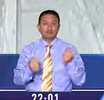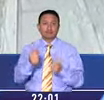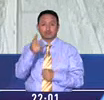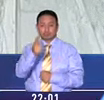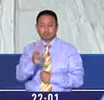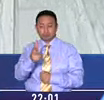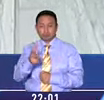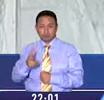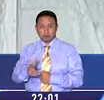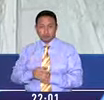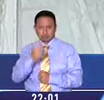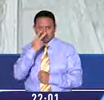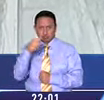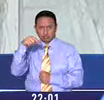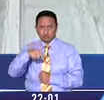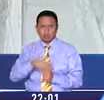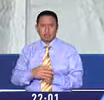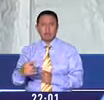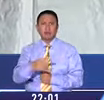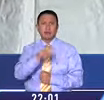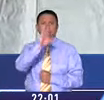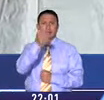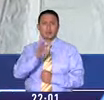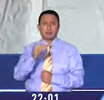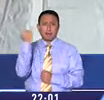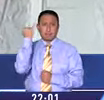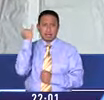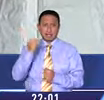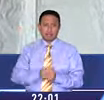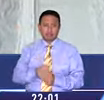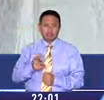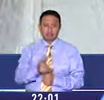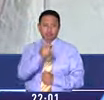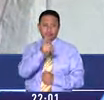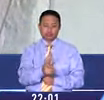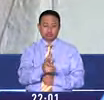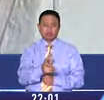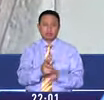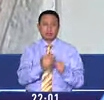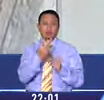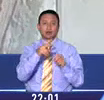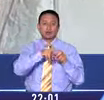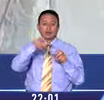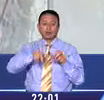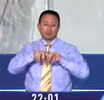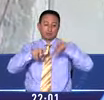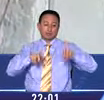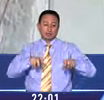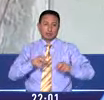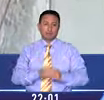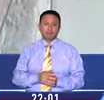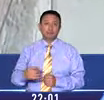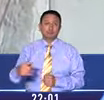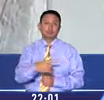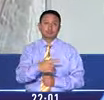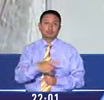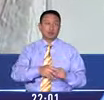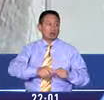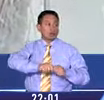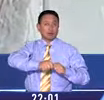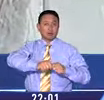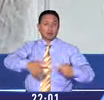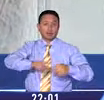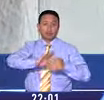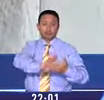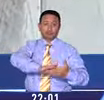estacionados cuando se observa el transitar de esta camioneta verde. Se detiene y se bajan dos sujetos. Uno de ellos vulnera las seguridades, levanta